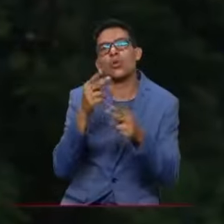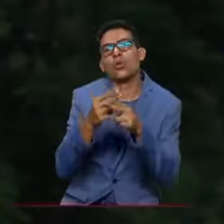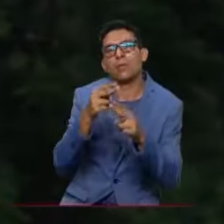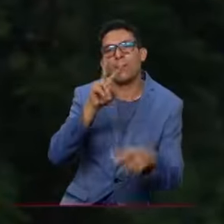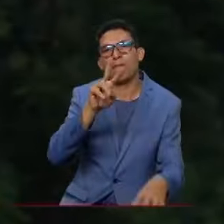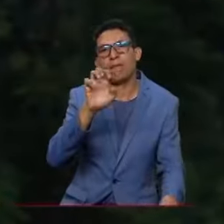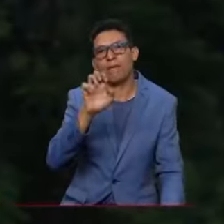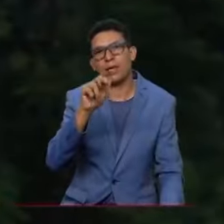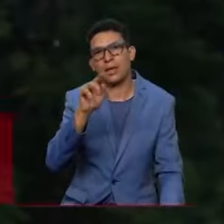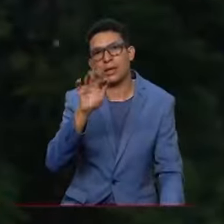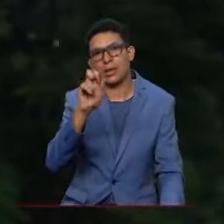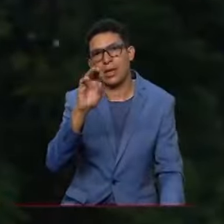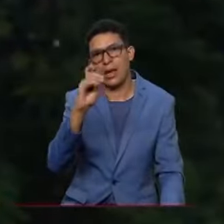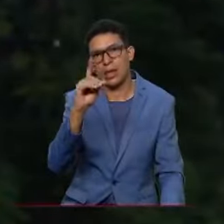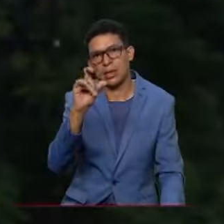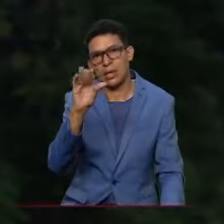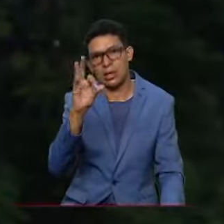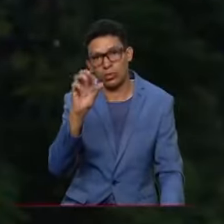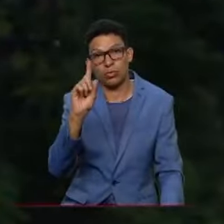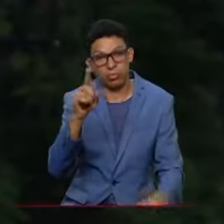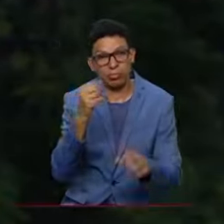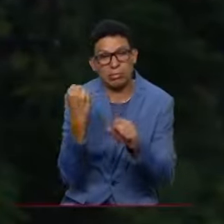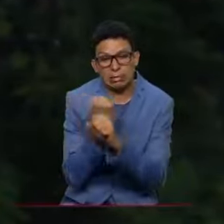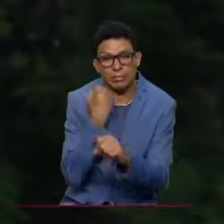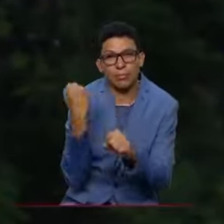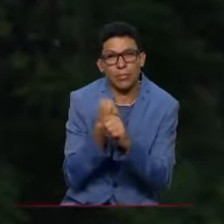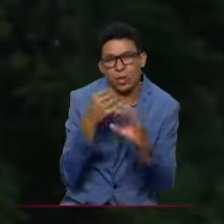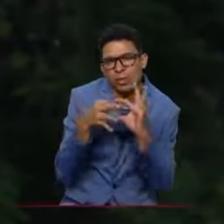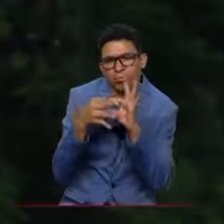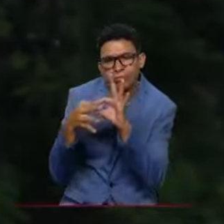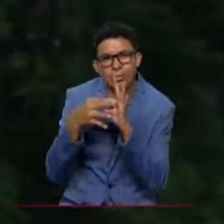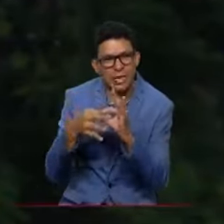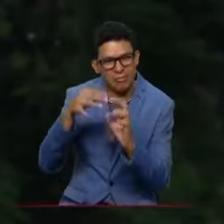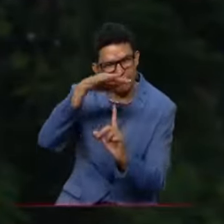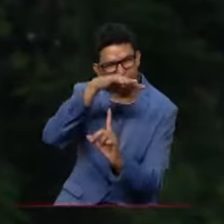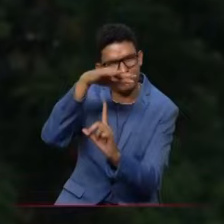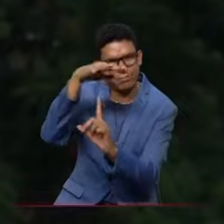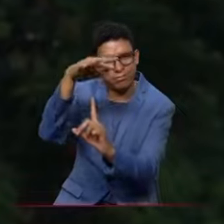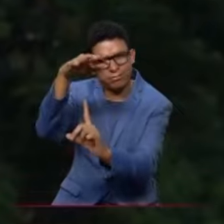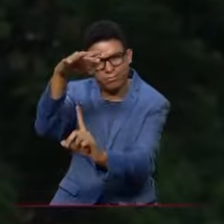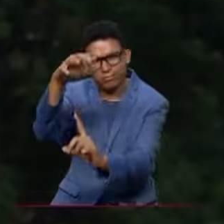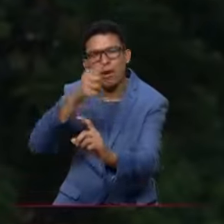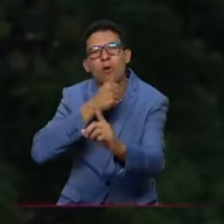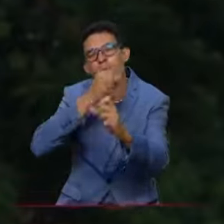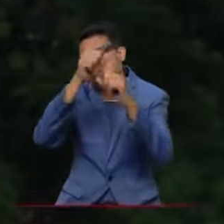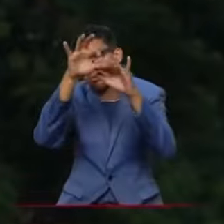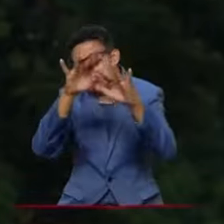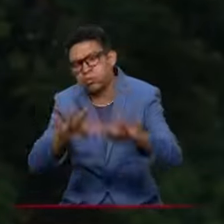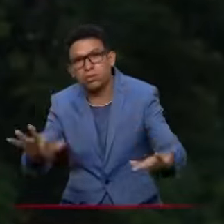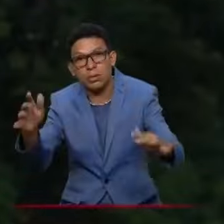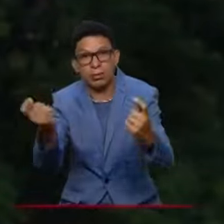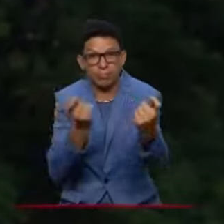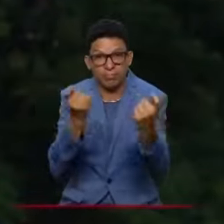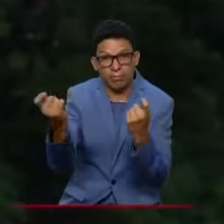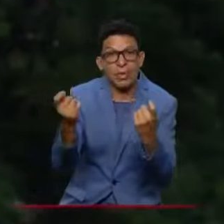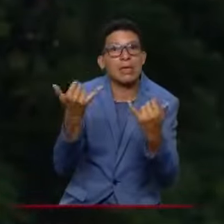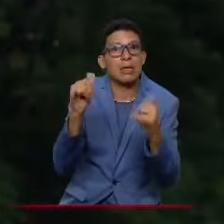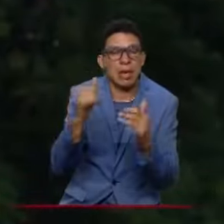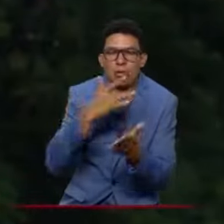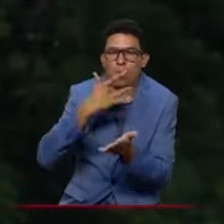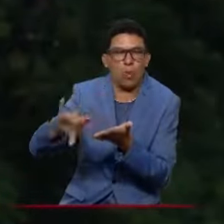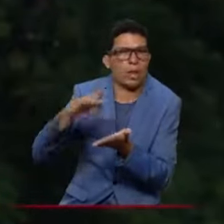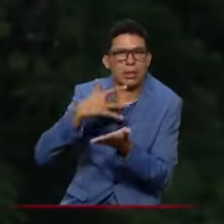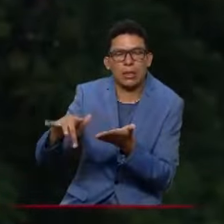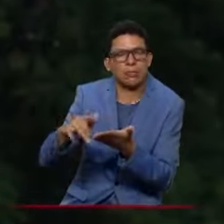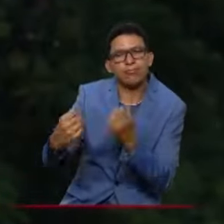dicho, lo que están haciendo en trabajo conjuntos con la Fuerza Aérea es poder controlar toda la situación, y ante la emergencia se hizo necesario